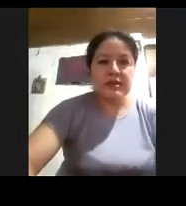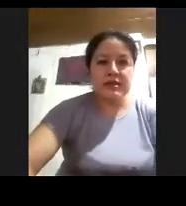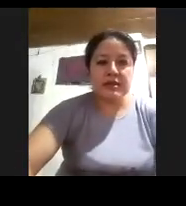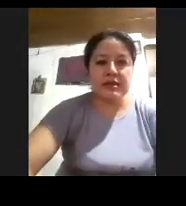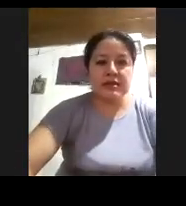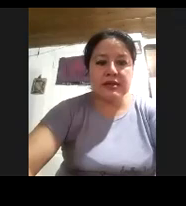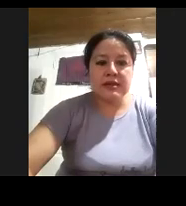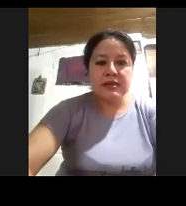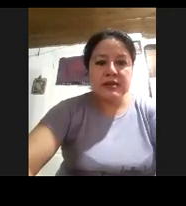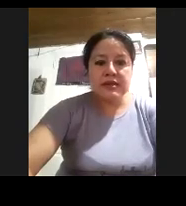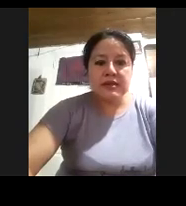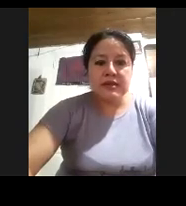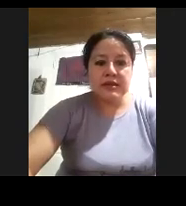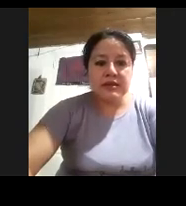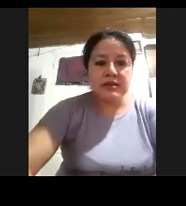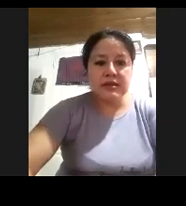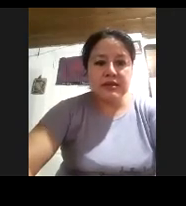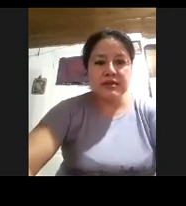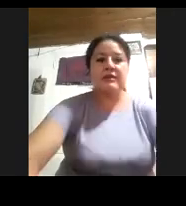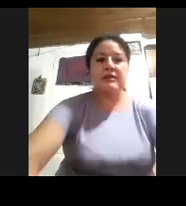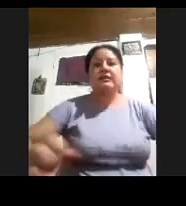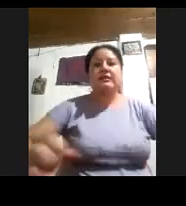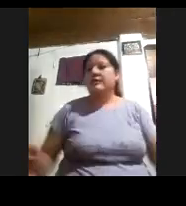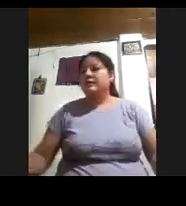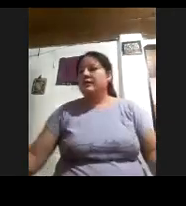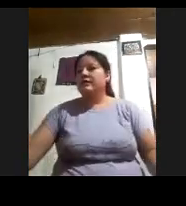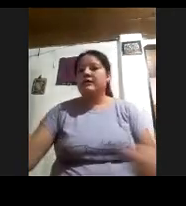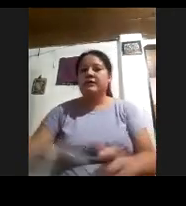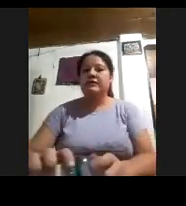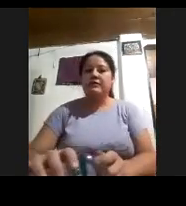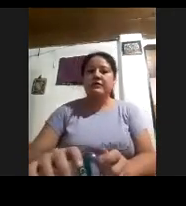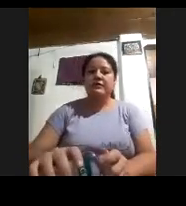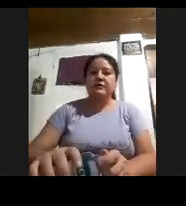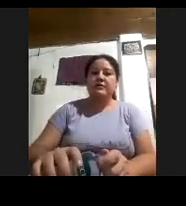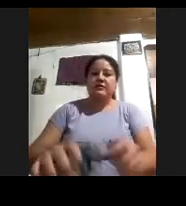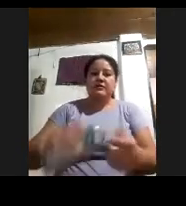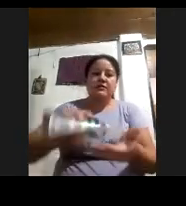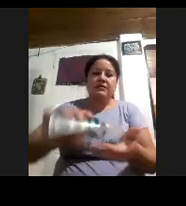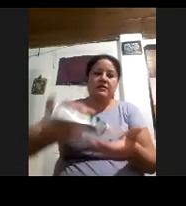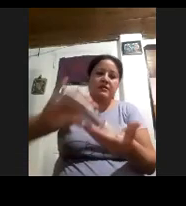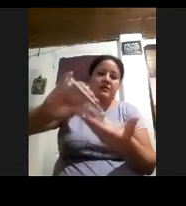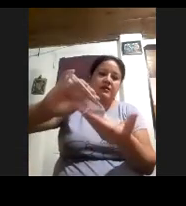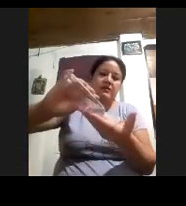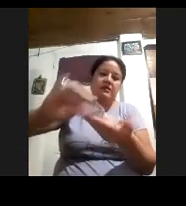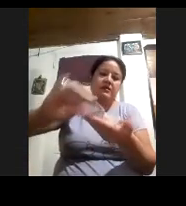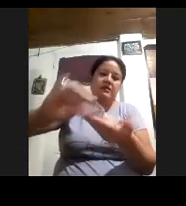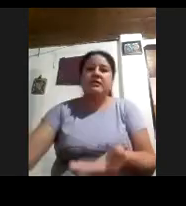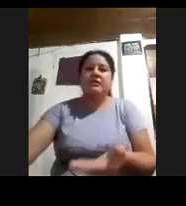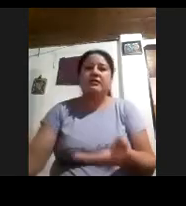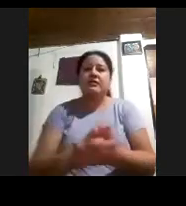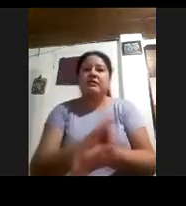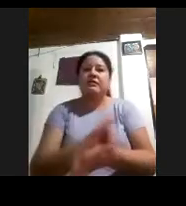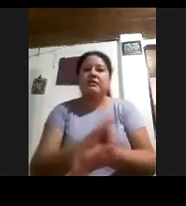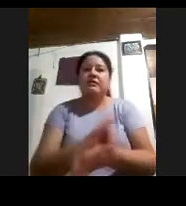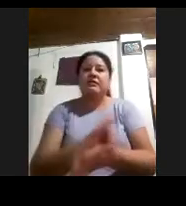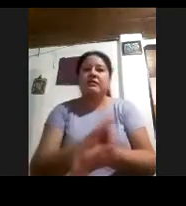Ahí va Profe, ¿qué video? ¿El de los tejidos? Sí, había uno que era el de los tejidos y había otro que era